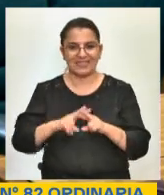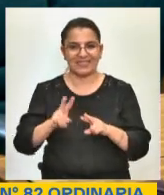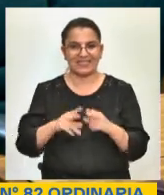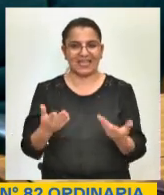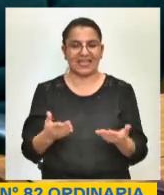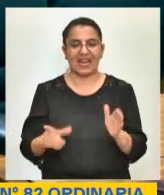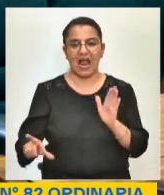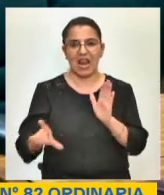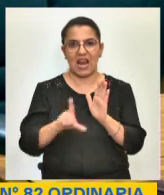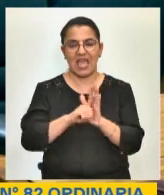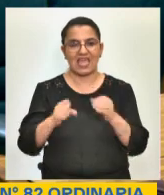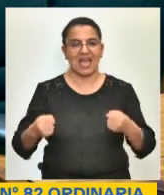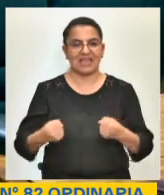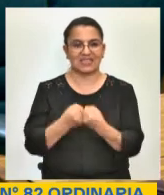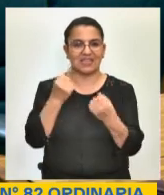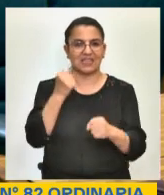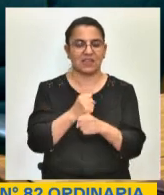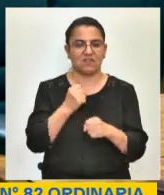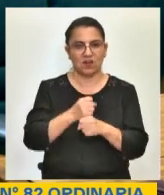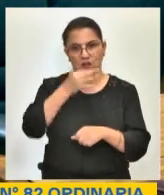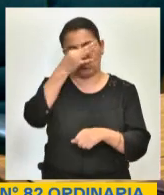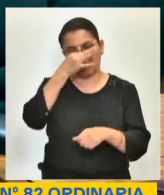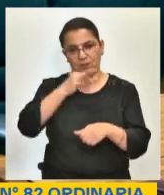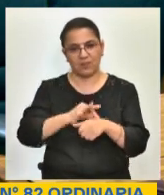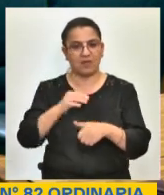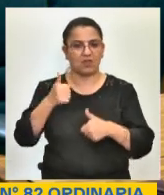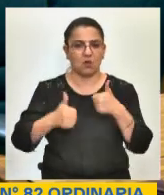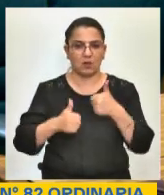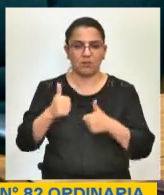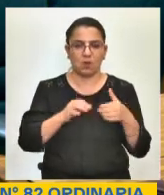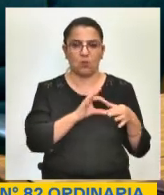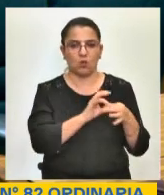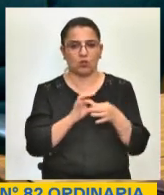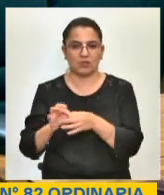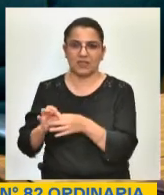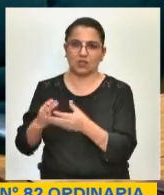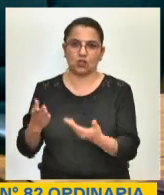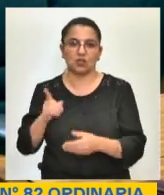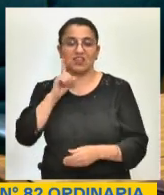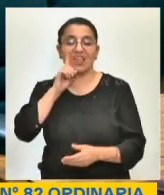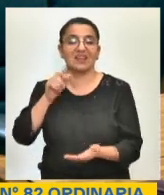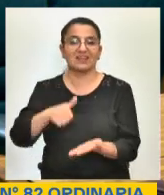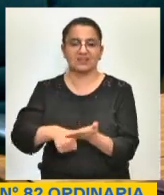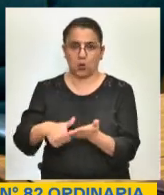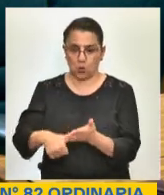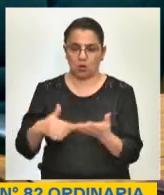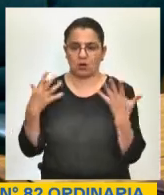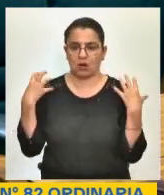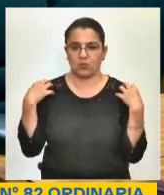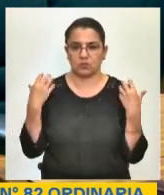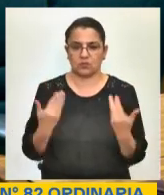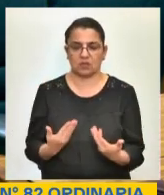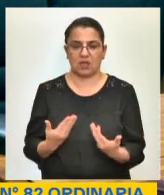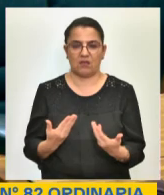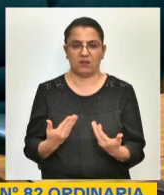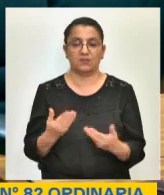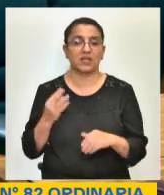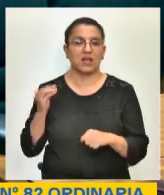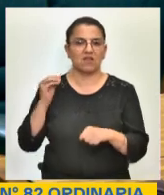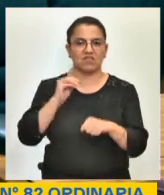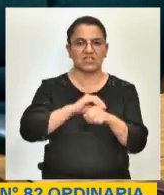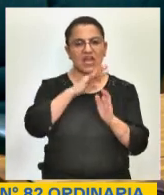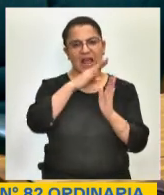la ley de accidente del trabajo y enfermedades profesionales y por tanto al administrador del seguro y que se les iba a comunicar en un